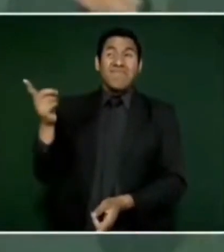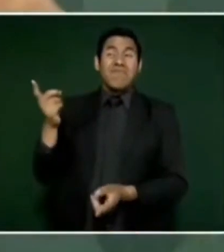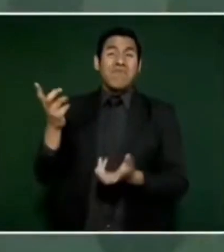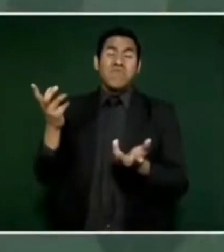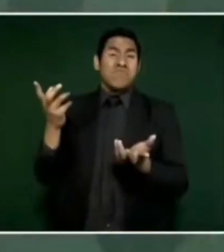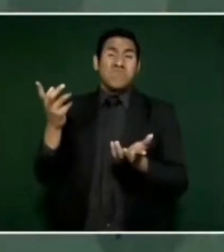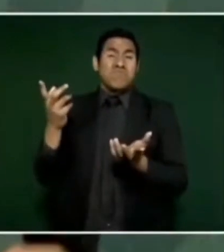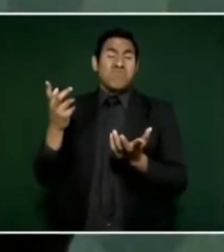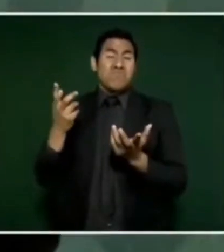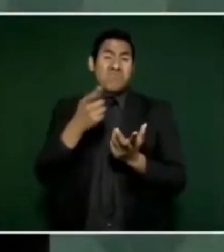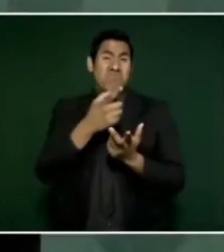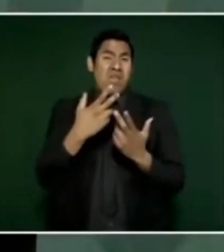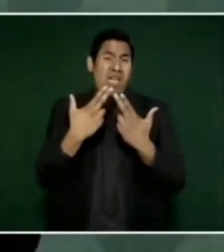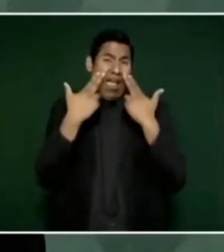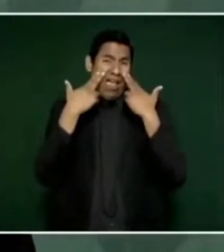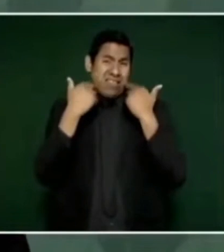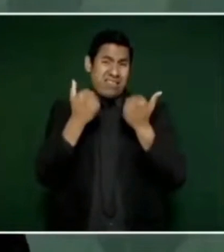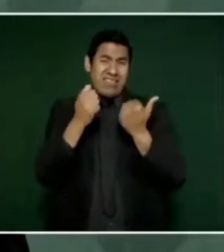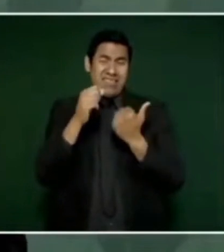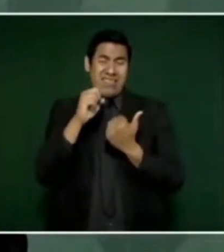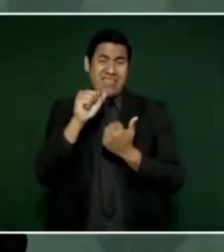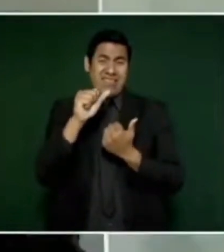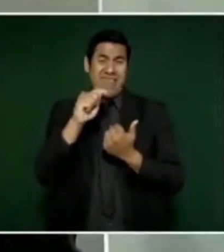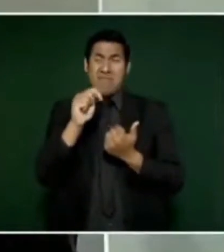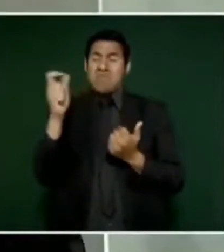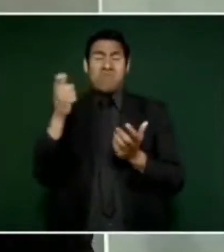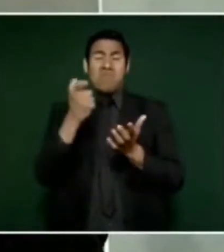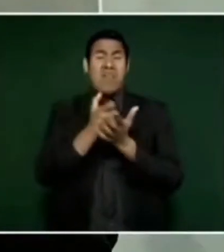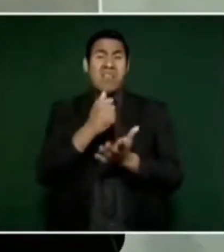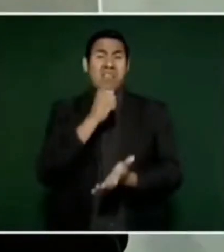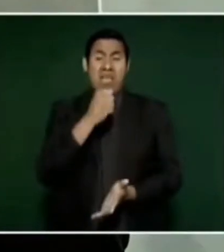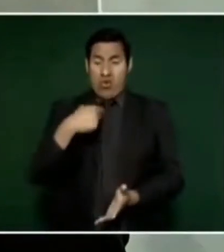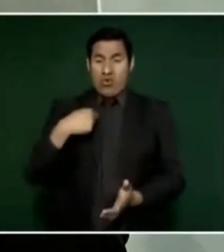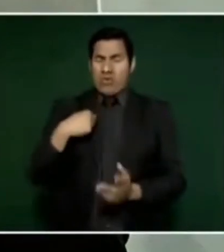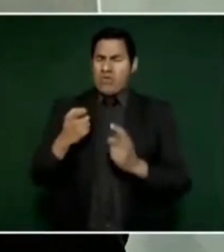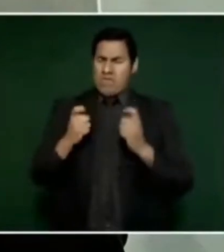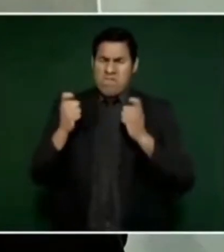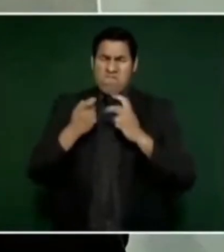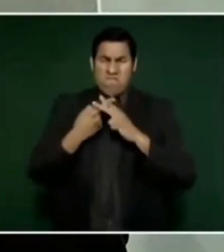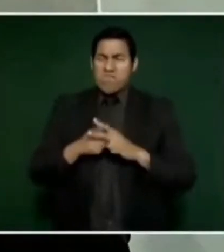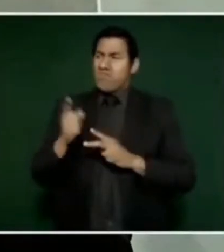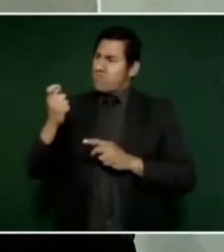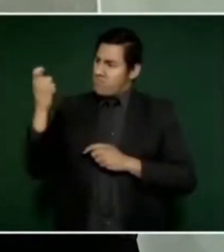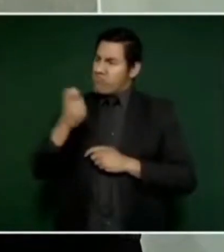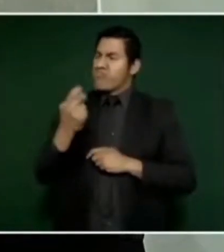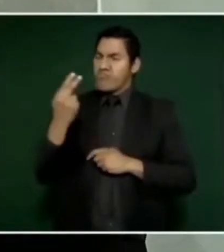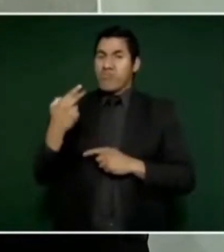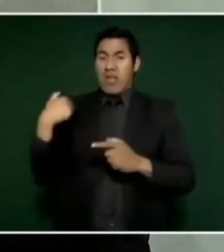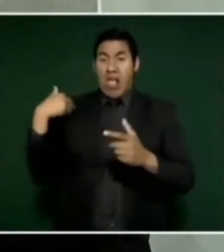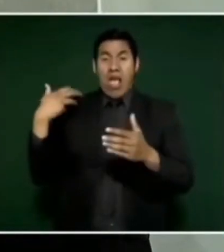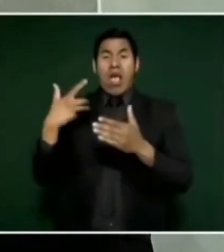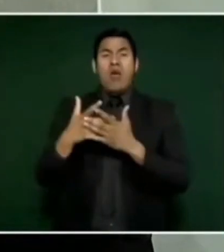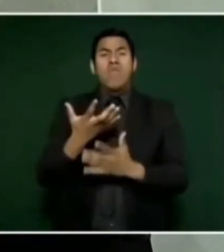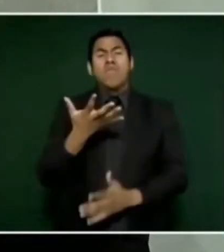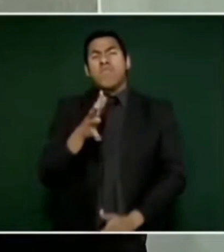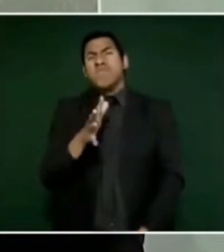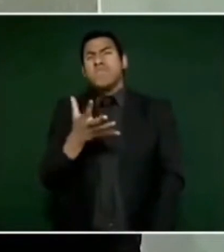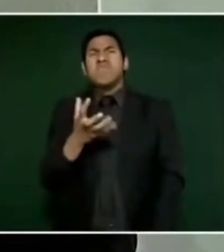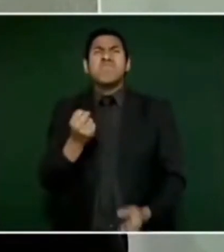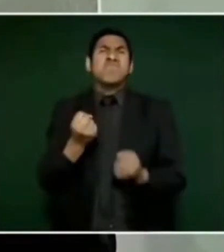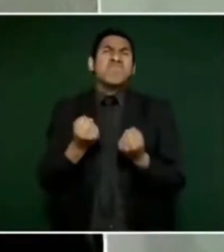recibía la hacienda pública. En lo que llevamos, yo creo que ya vamos cerca